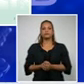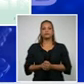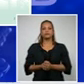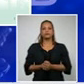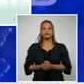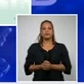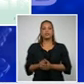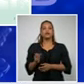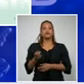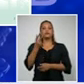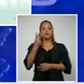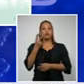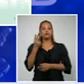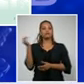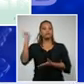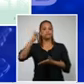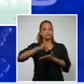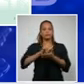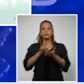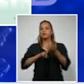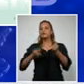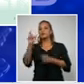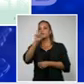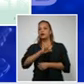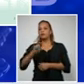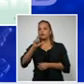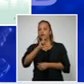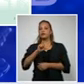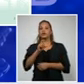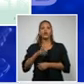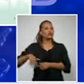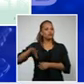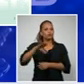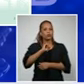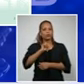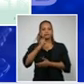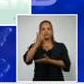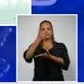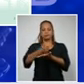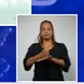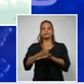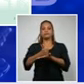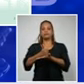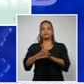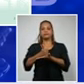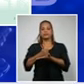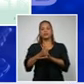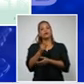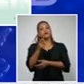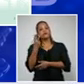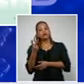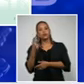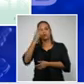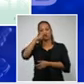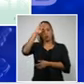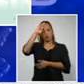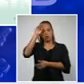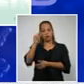importados en la provincia de Camagüey, todos del municipio cabecera, y son 2 viajeros cubanos procedentes de